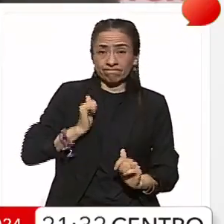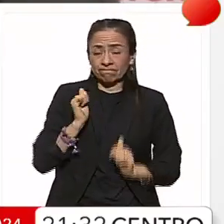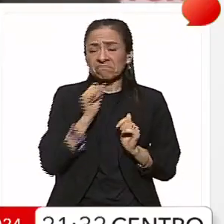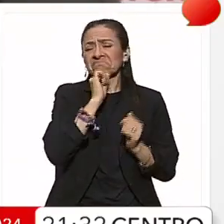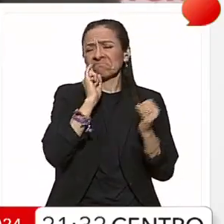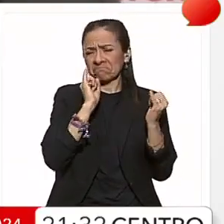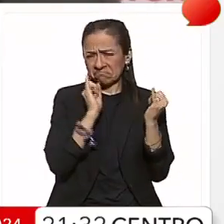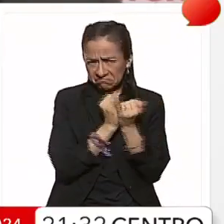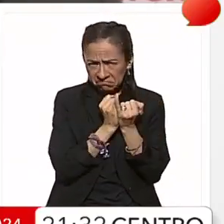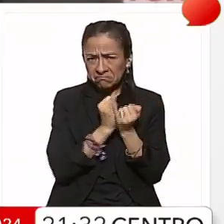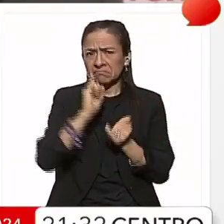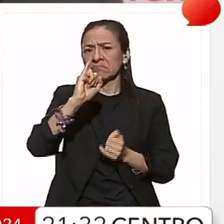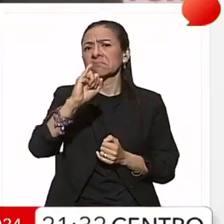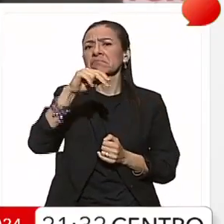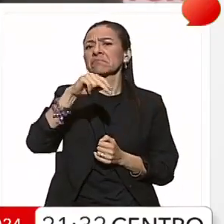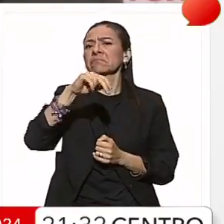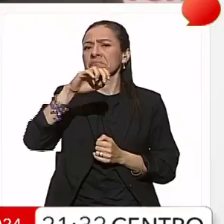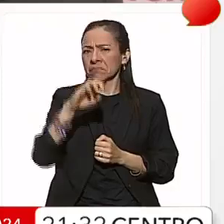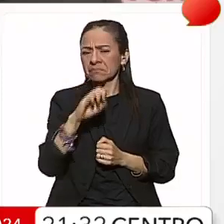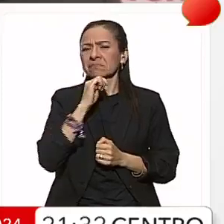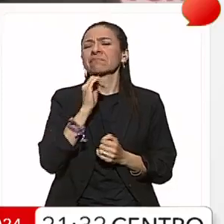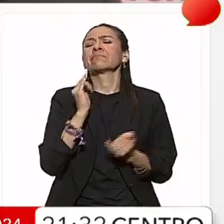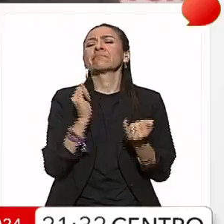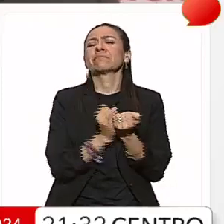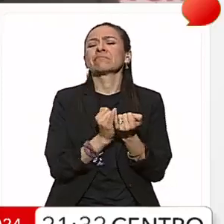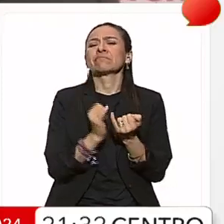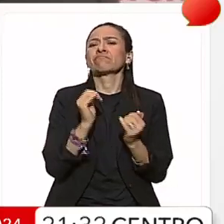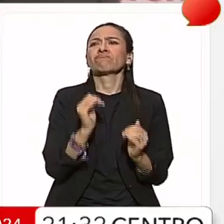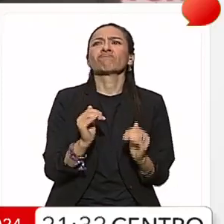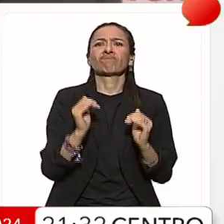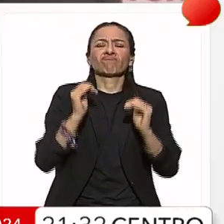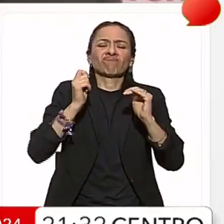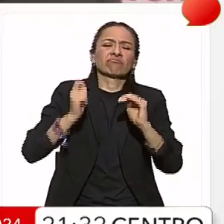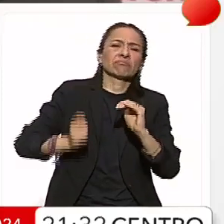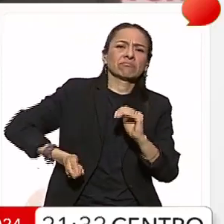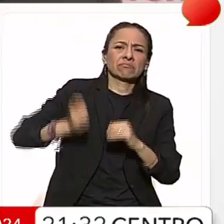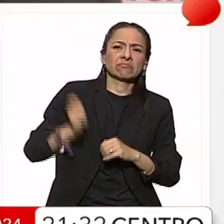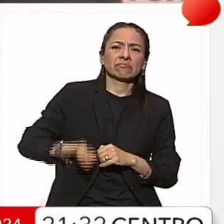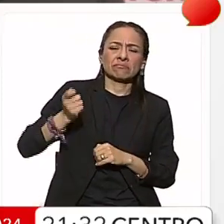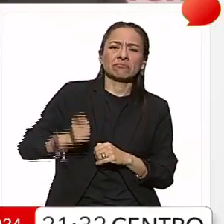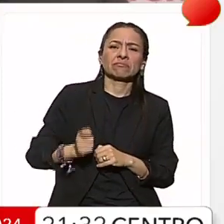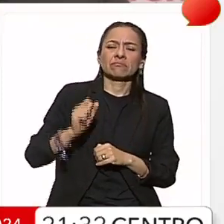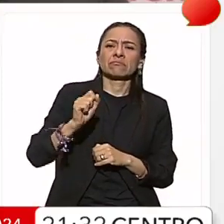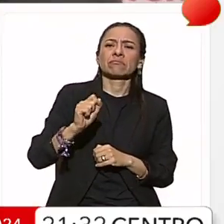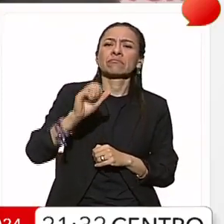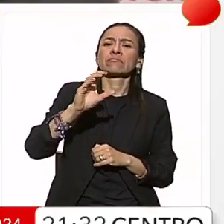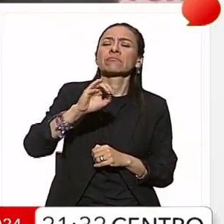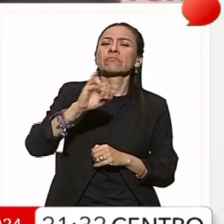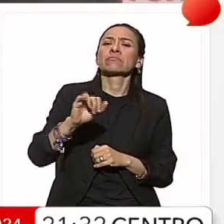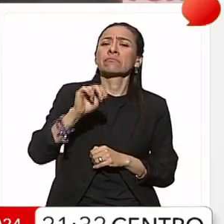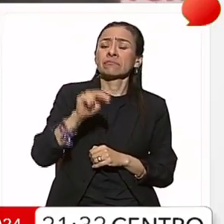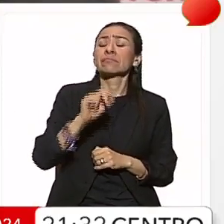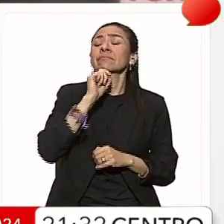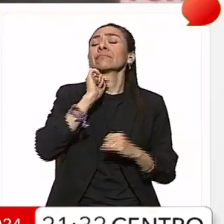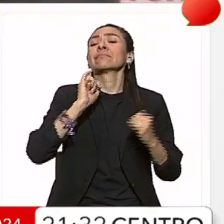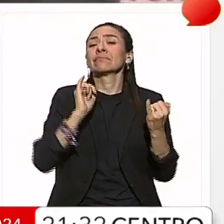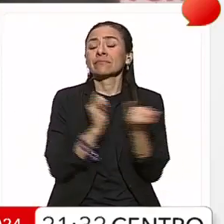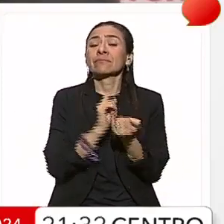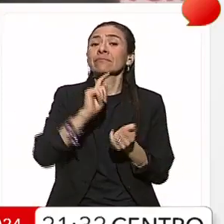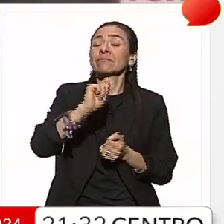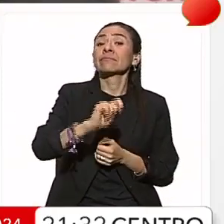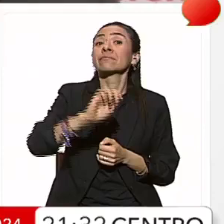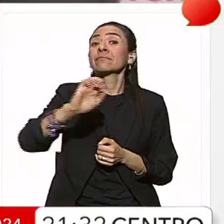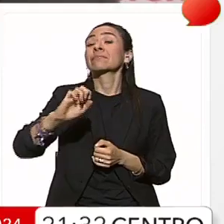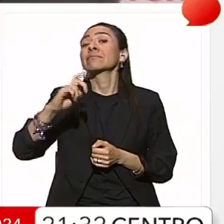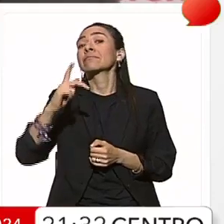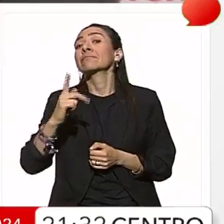el INE, también en la Corte, en la Suprema Corte, en un poder, o en el Tribunal Electoral del Poder Judicial